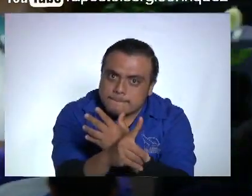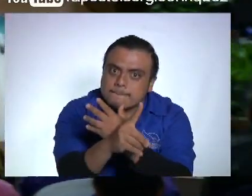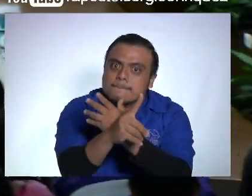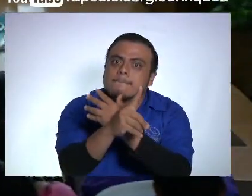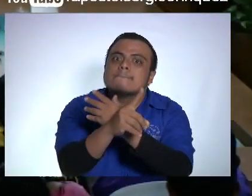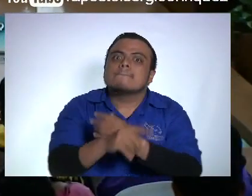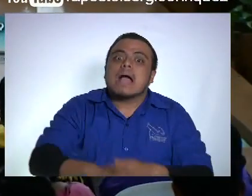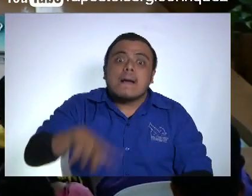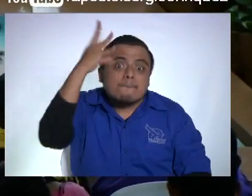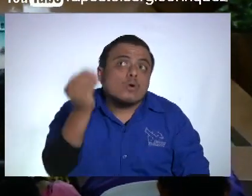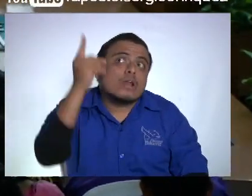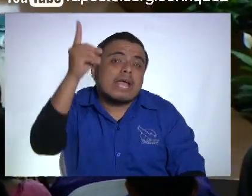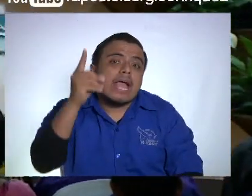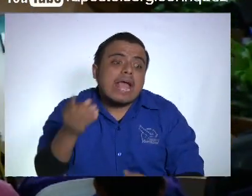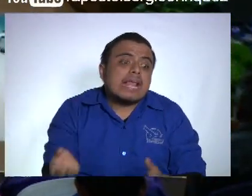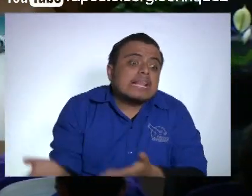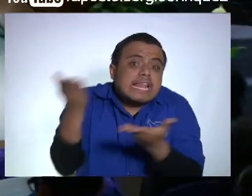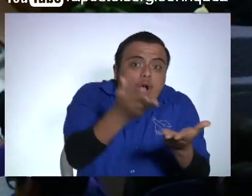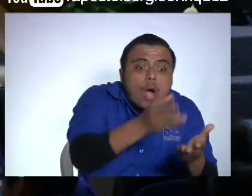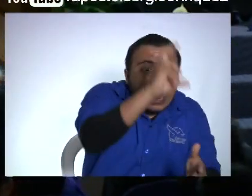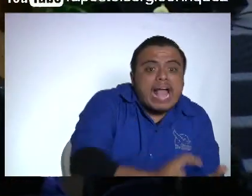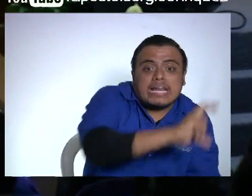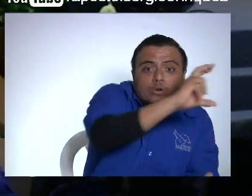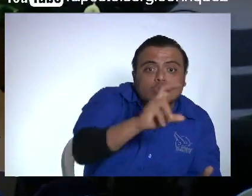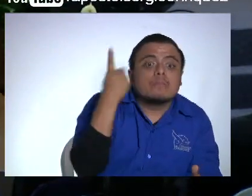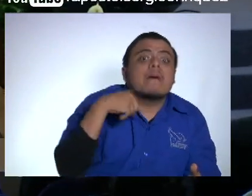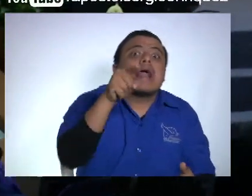a la cruz del Calvario para que tú y yo